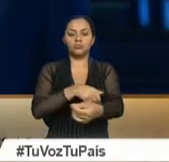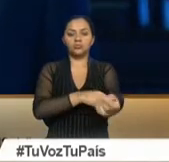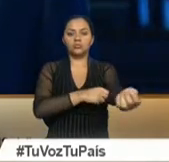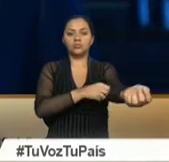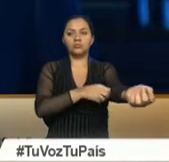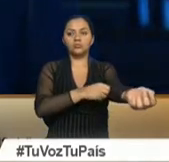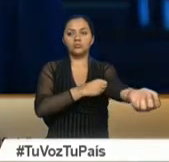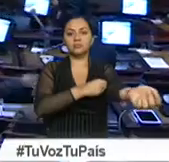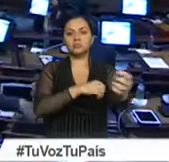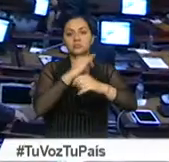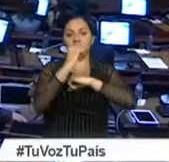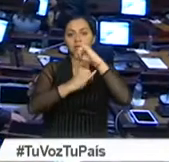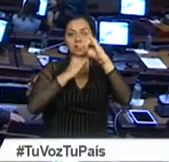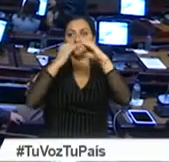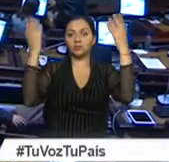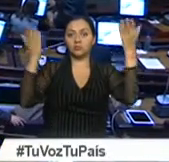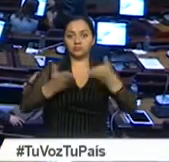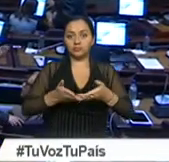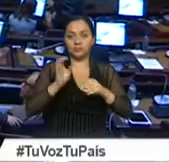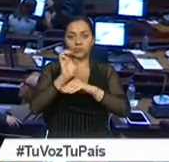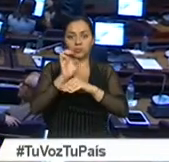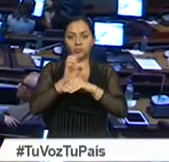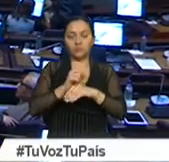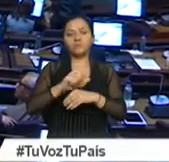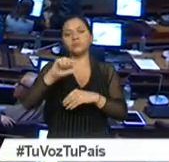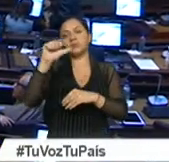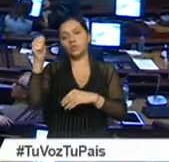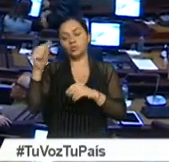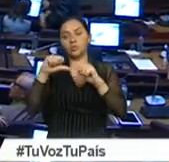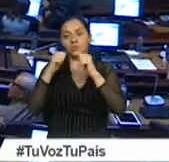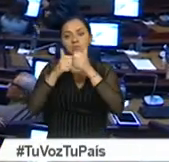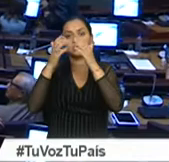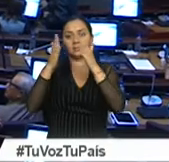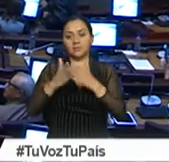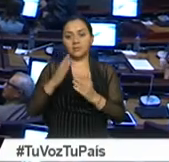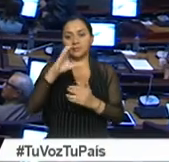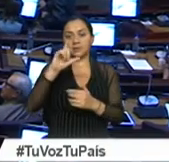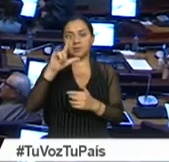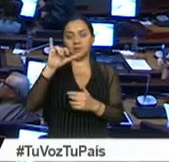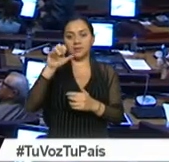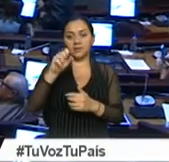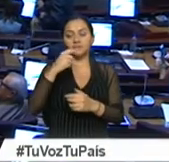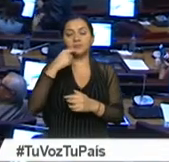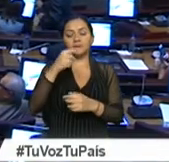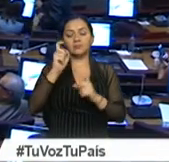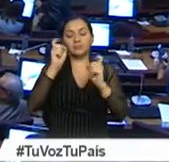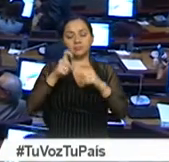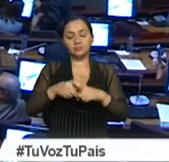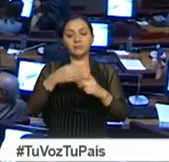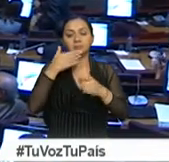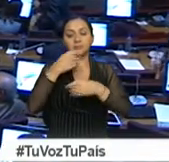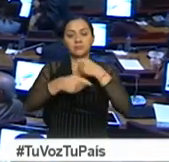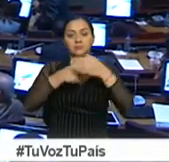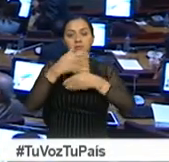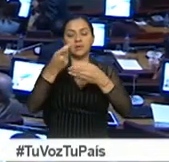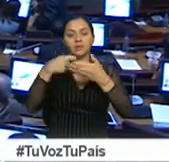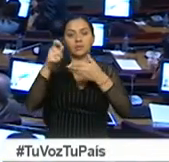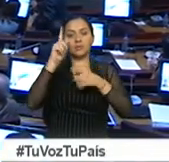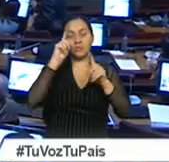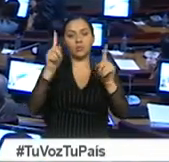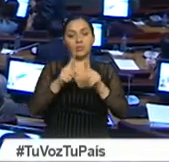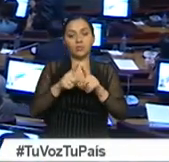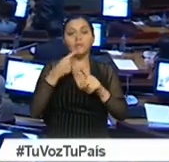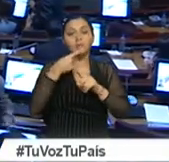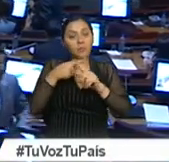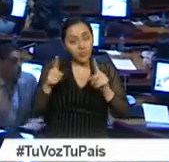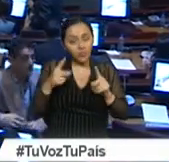extranjero hasta el Ecuador. Por su parte, el asambleísta Fernando Callejas criticó la democracia del país europeo y la consecuente aprobación del convenio. Además, dijo